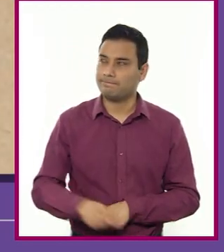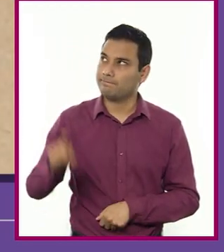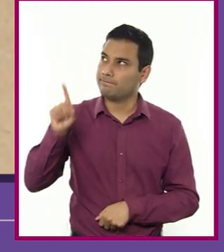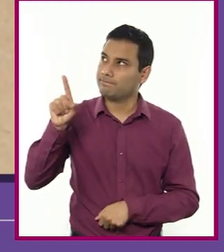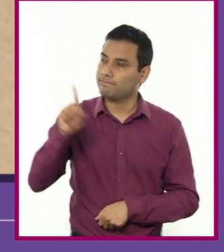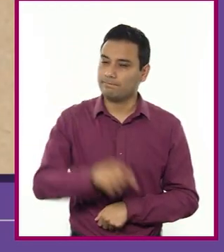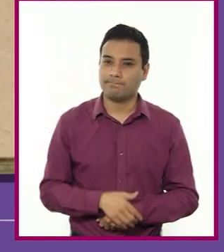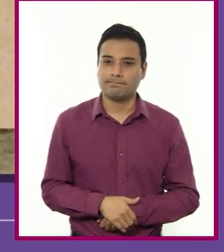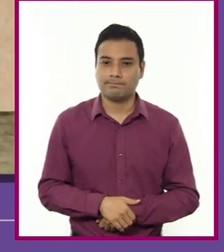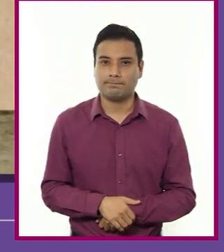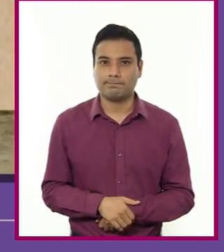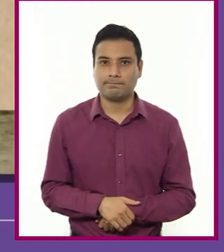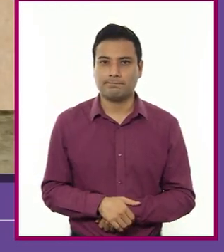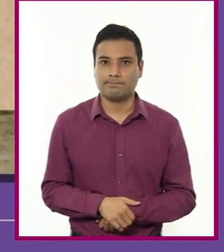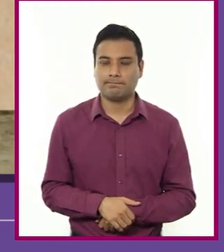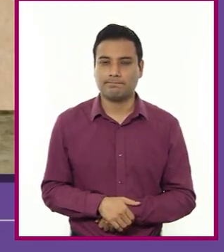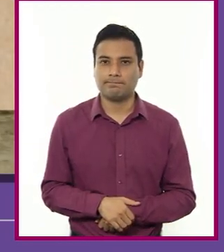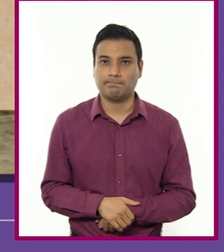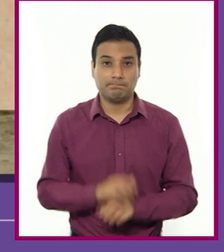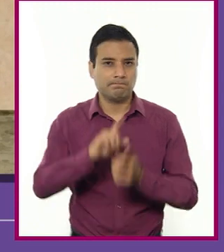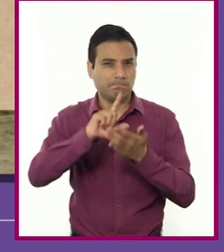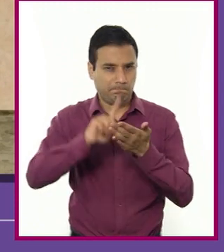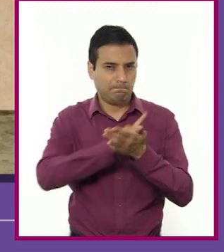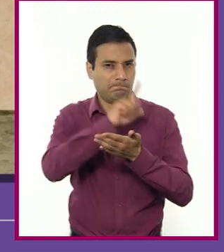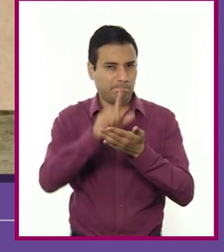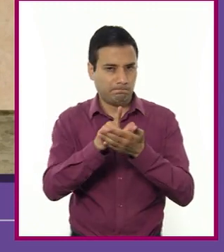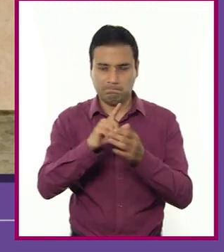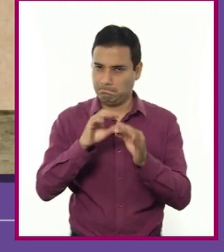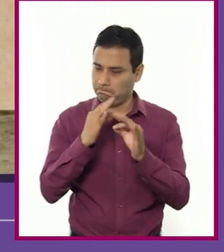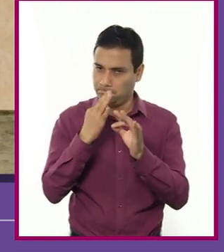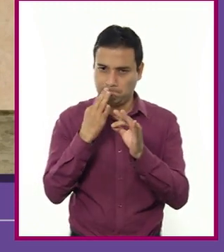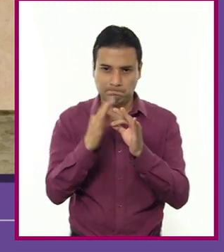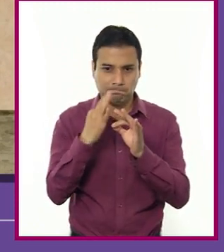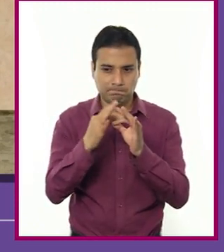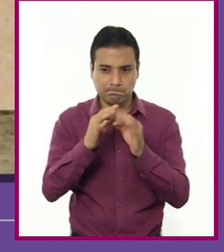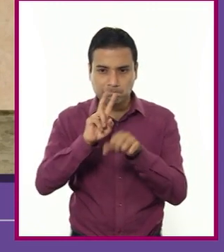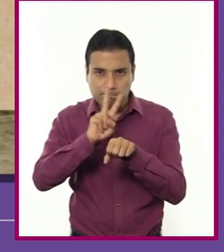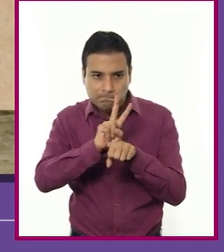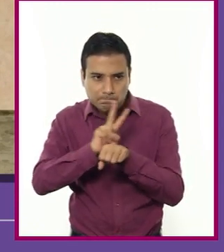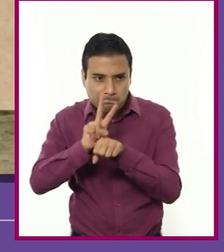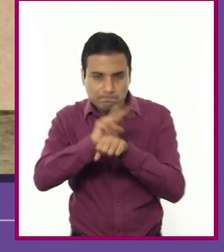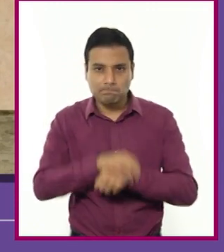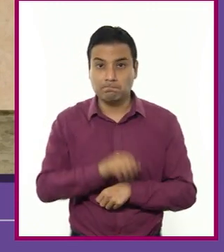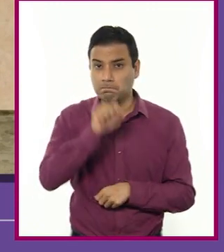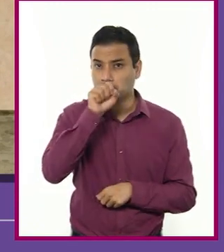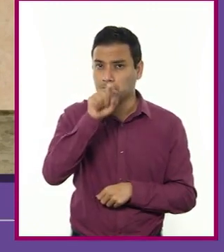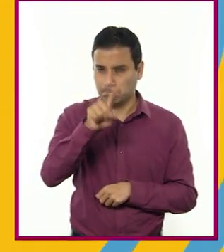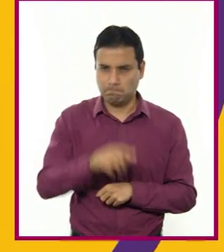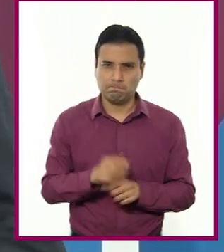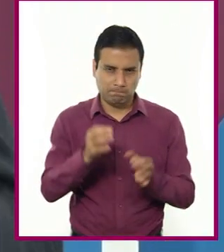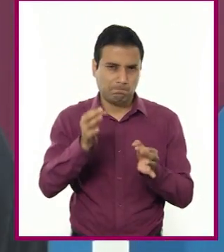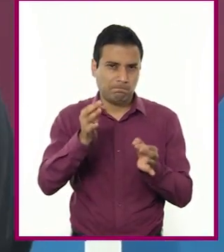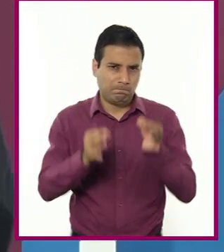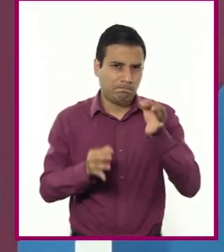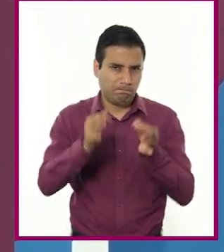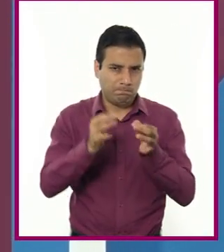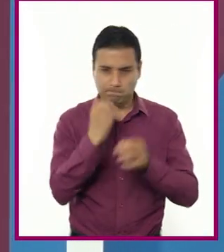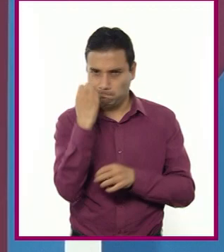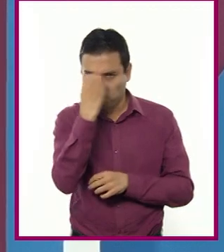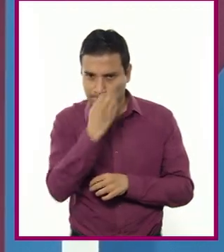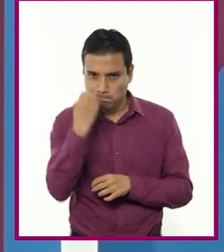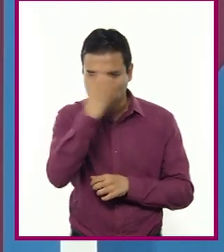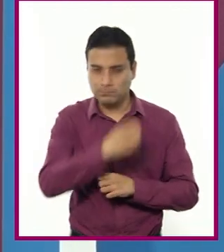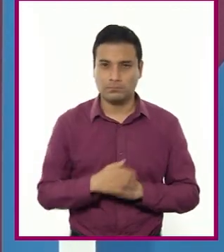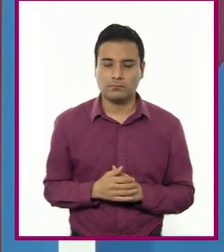General de la República hace cumplir las leyes de la Constitución Política, además de impartir y procurar justicia.